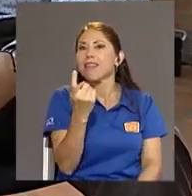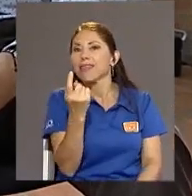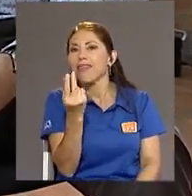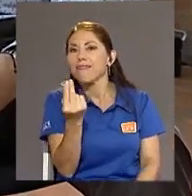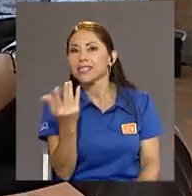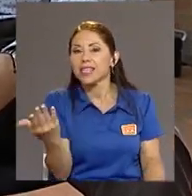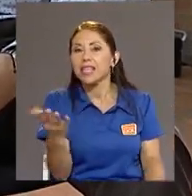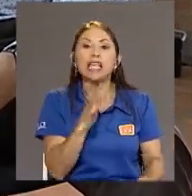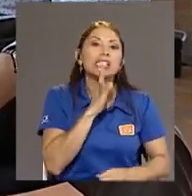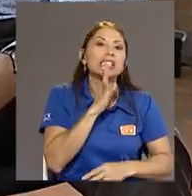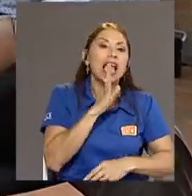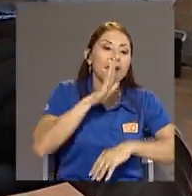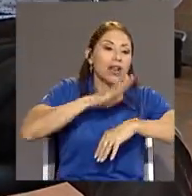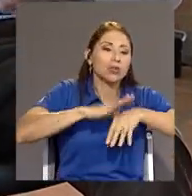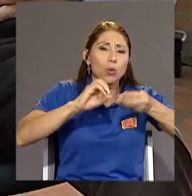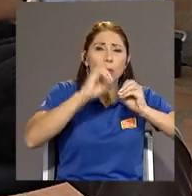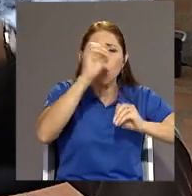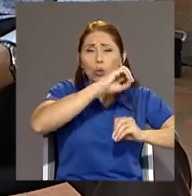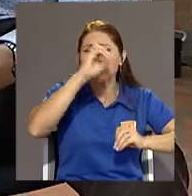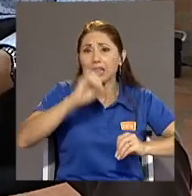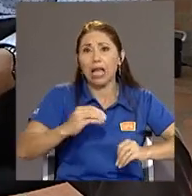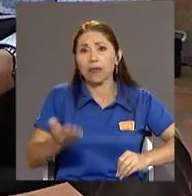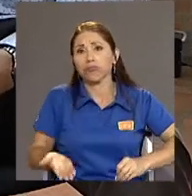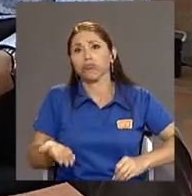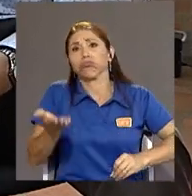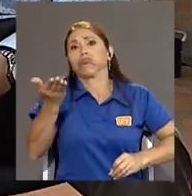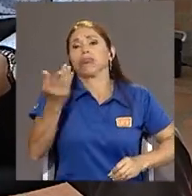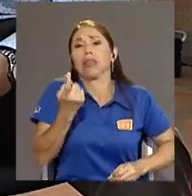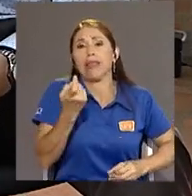sumamente brutos, sumamente duros, sumamente amplios,